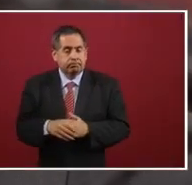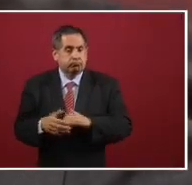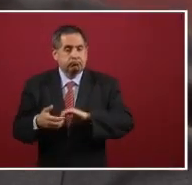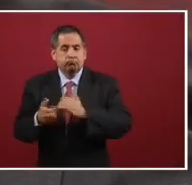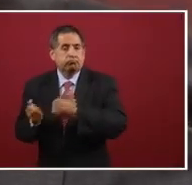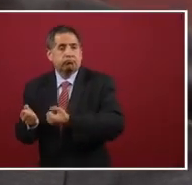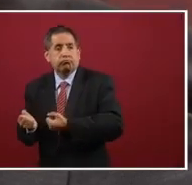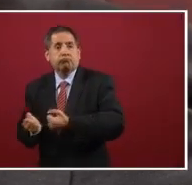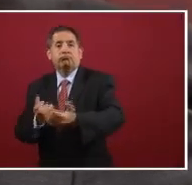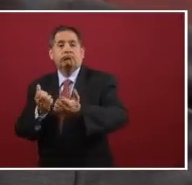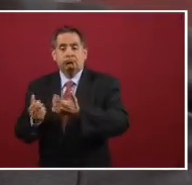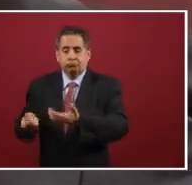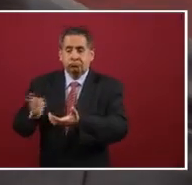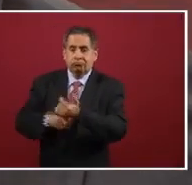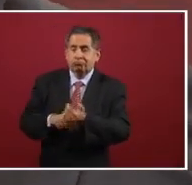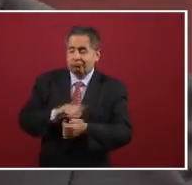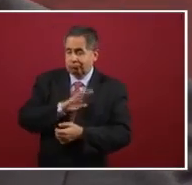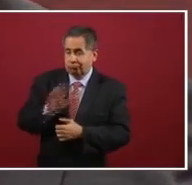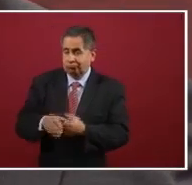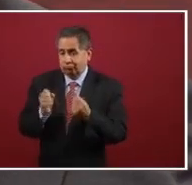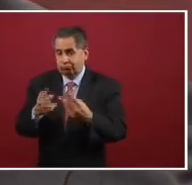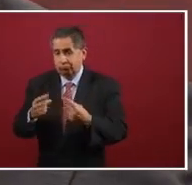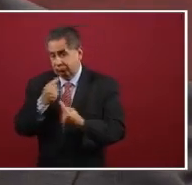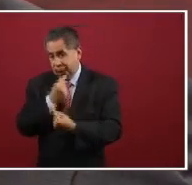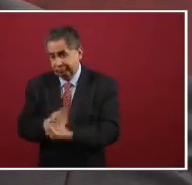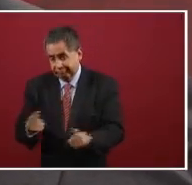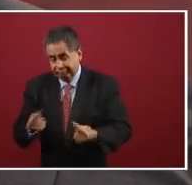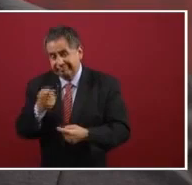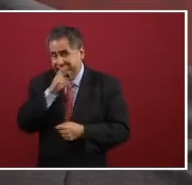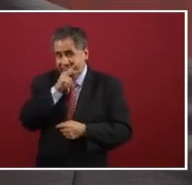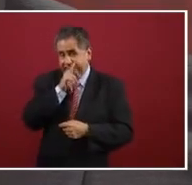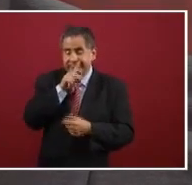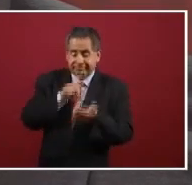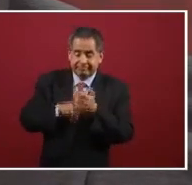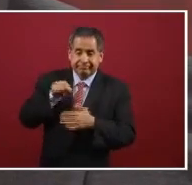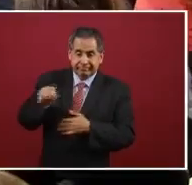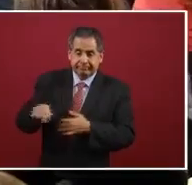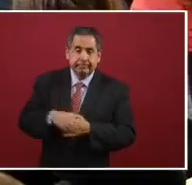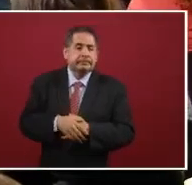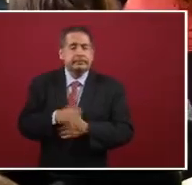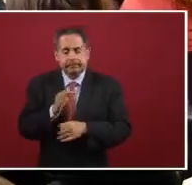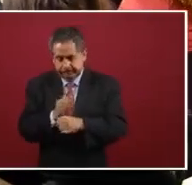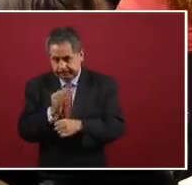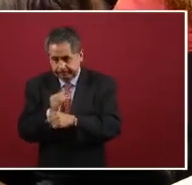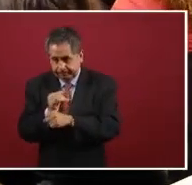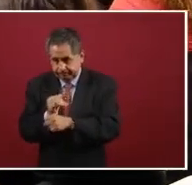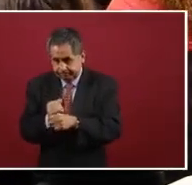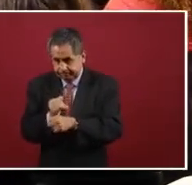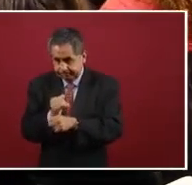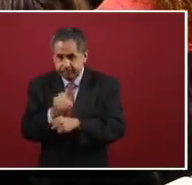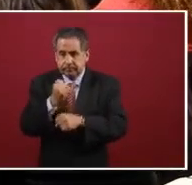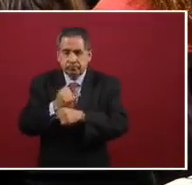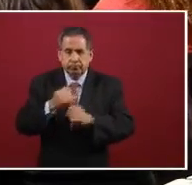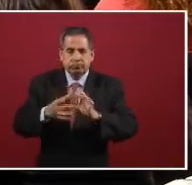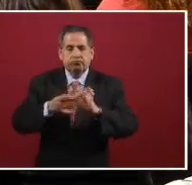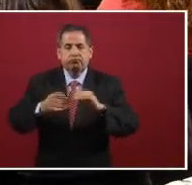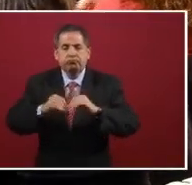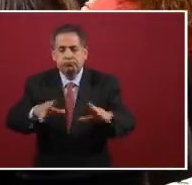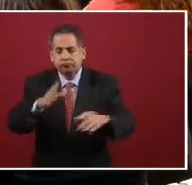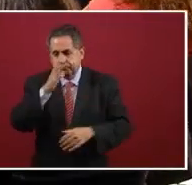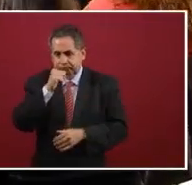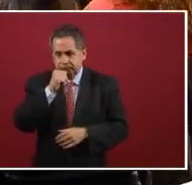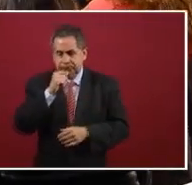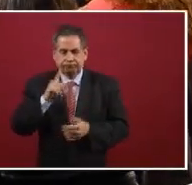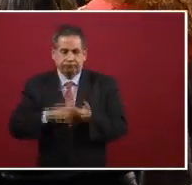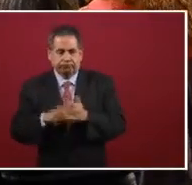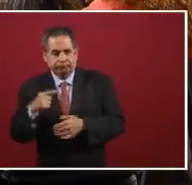transportes de ese tipo y puedan morir muchas personas, incluidos menores de edad. Entonces, sí hay una investigación en curso, pero yo no podría dar las conclusiones de esa